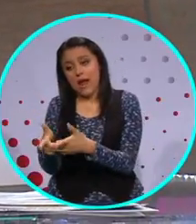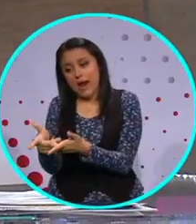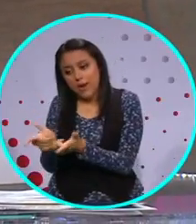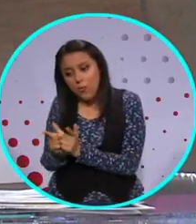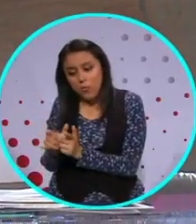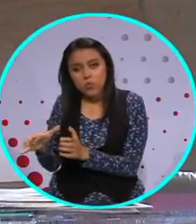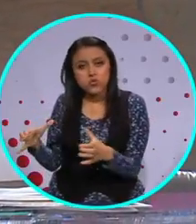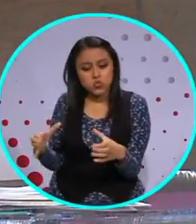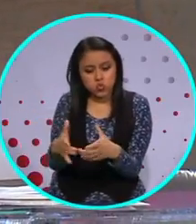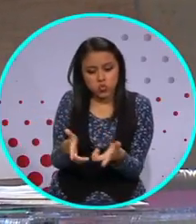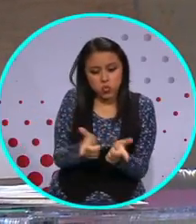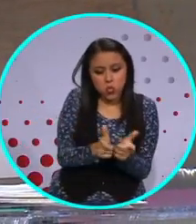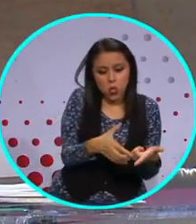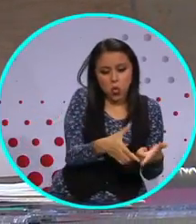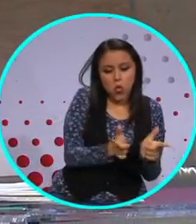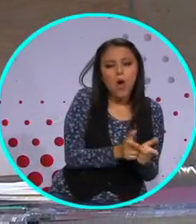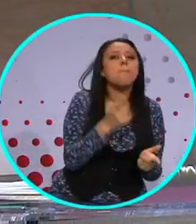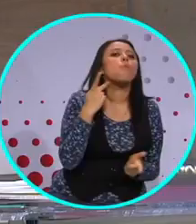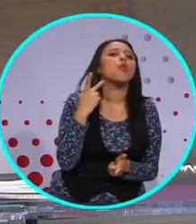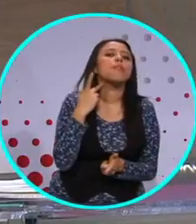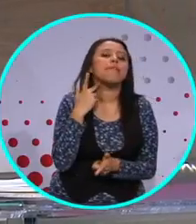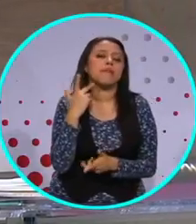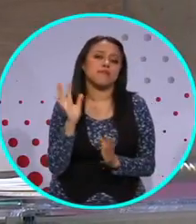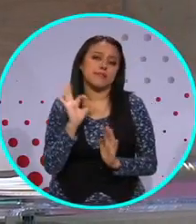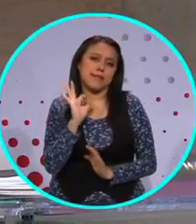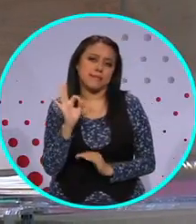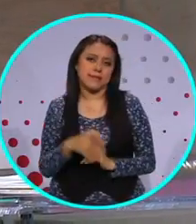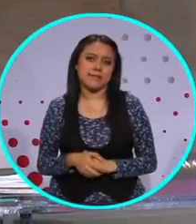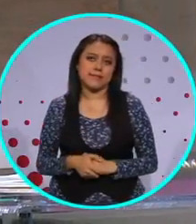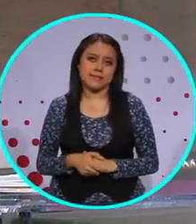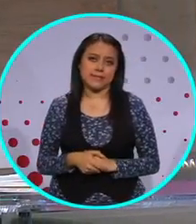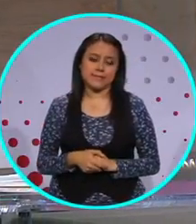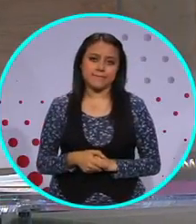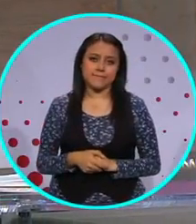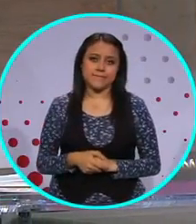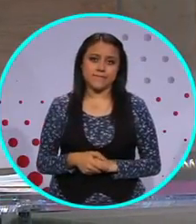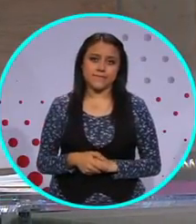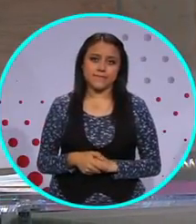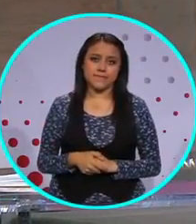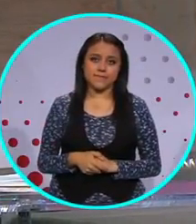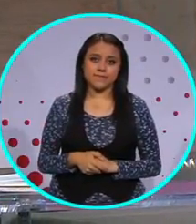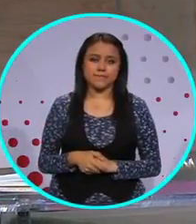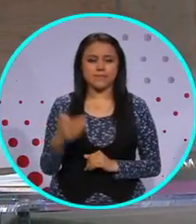me da la impresión lo que es para